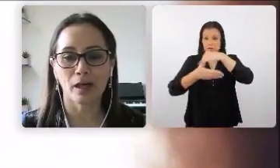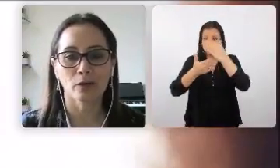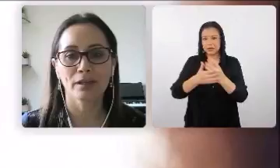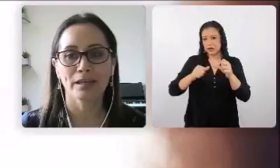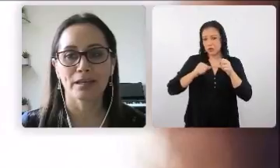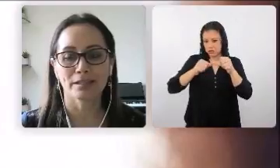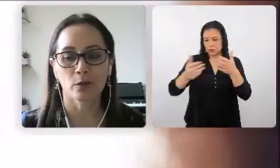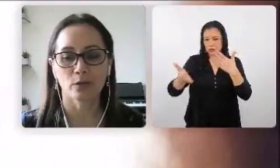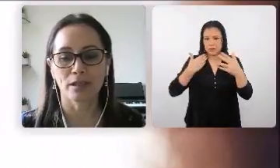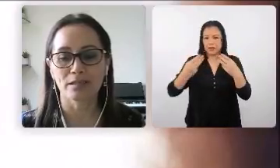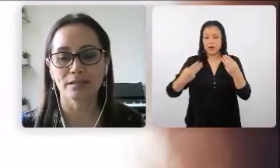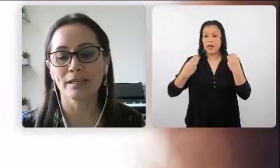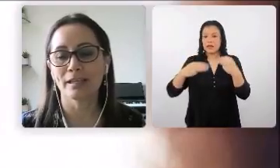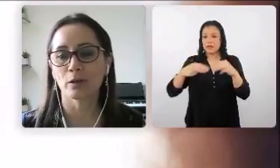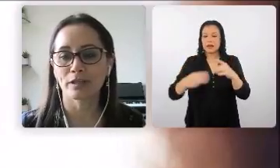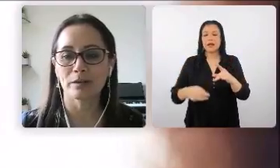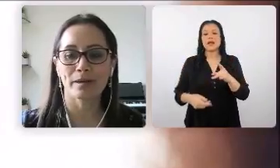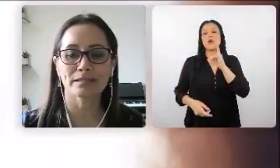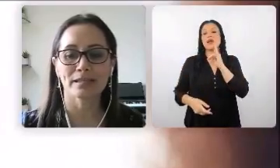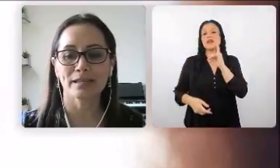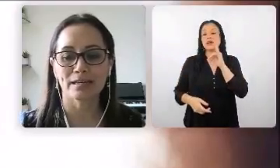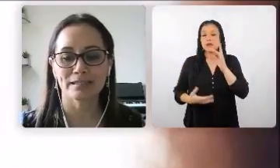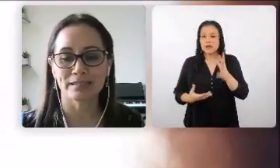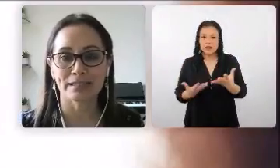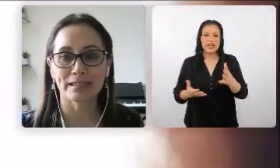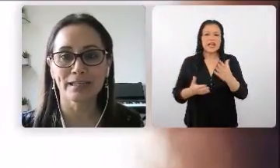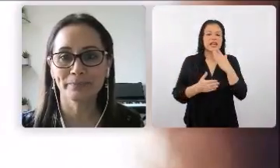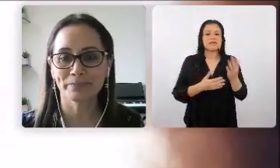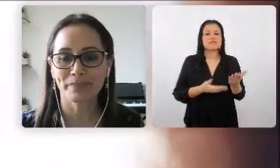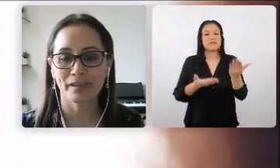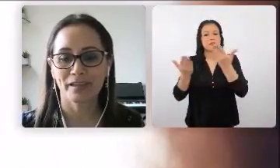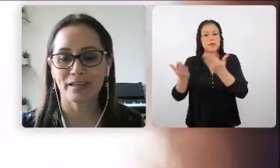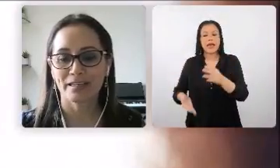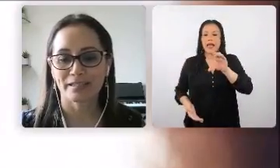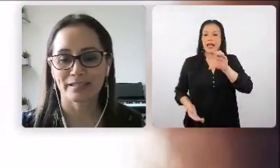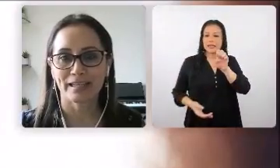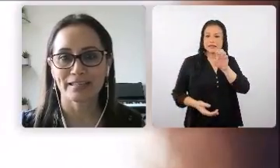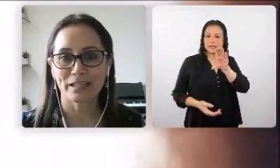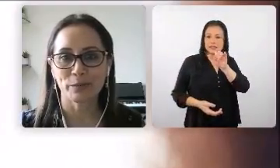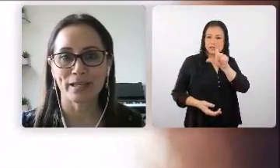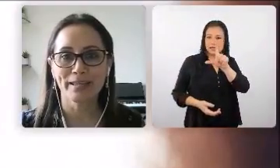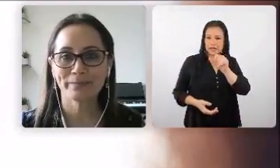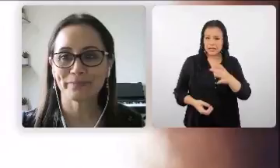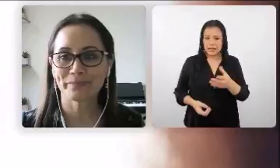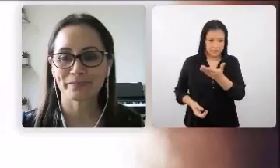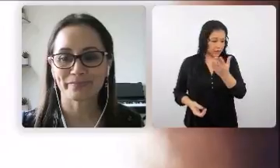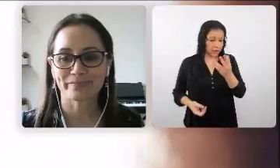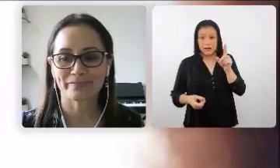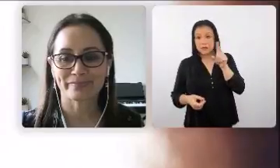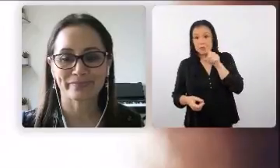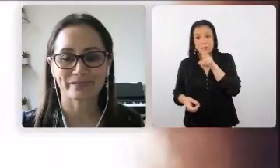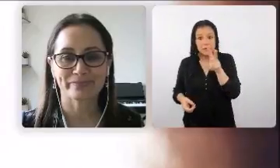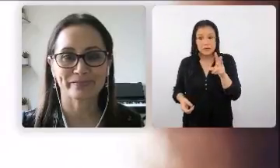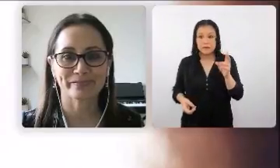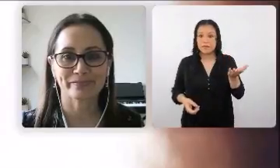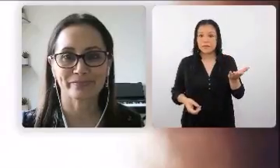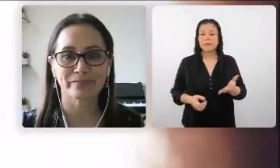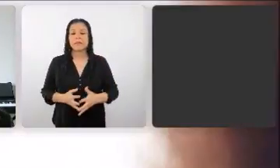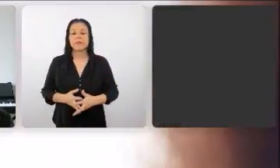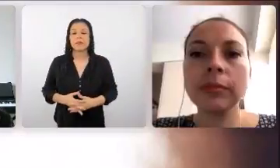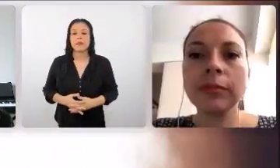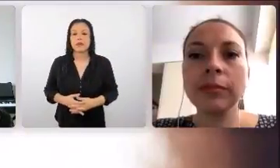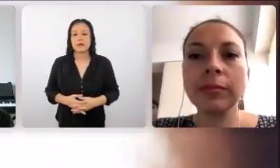de este mercado estadounidense, y le doy el pase a Cecilia. Cecilia, ¿estás por ahí?